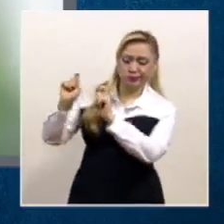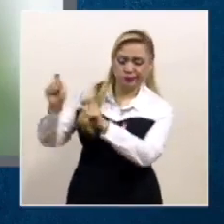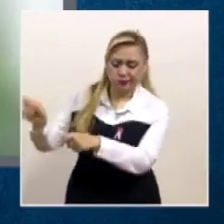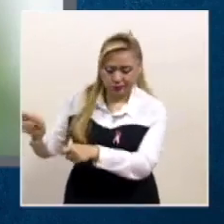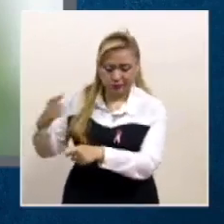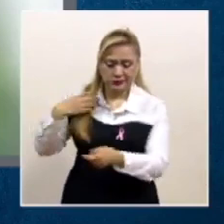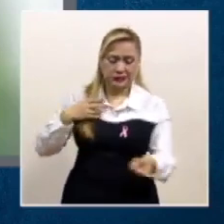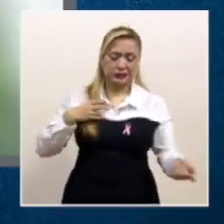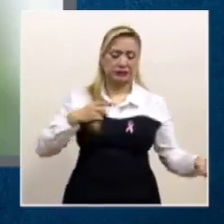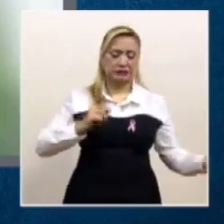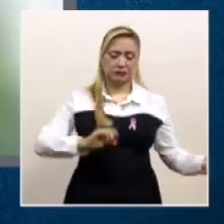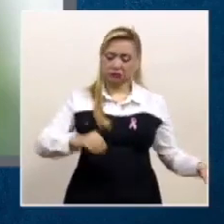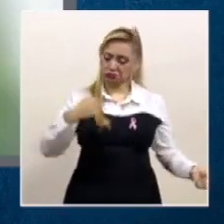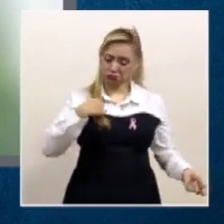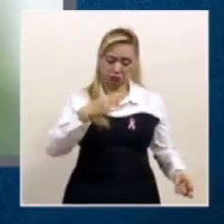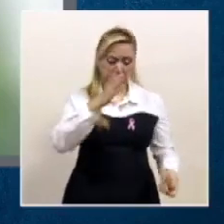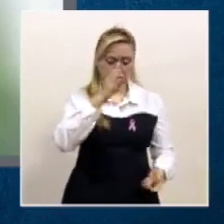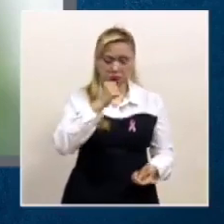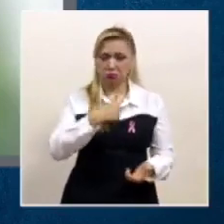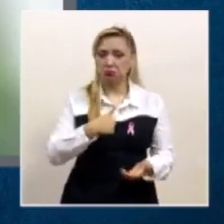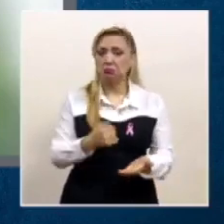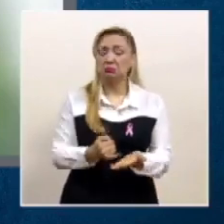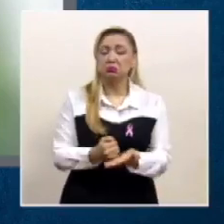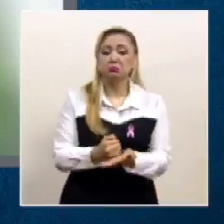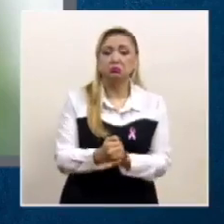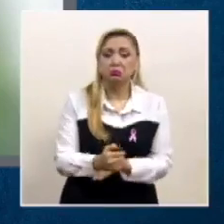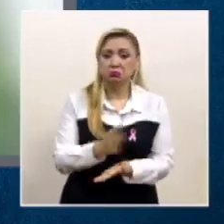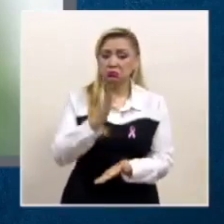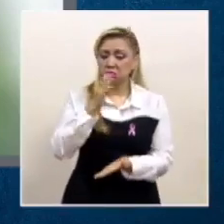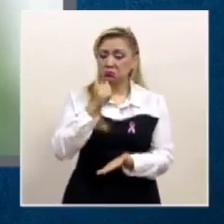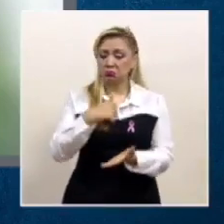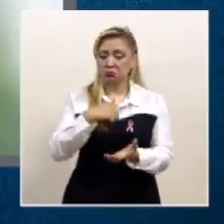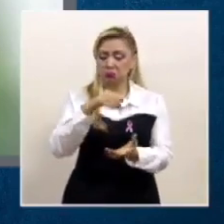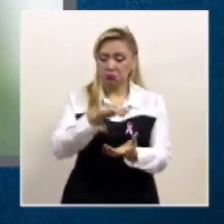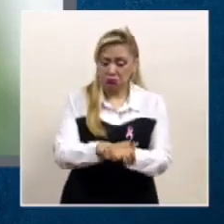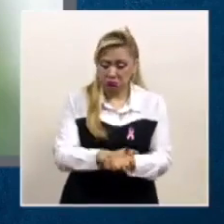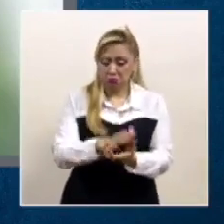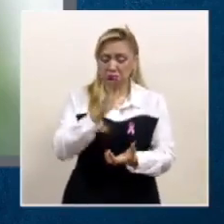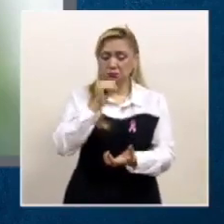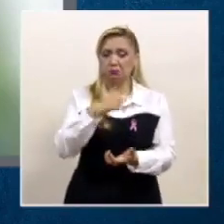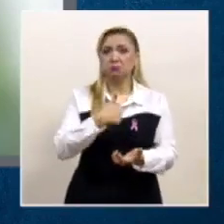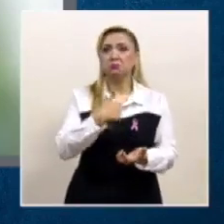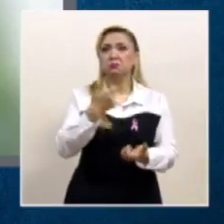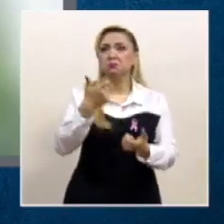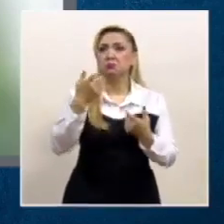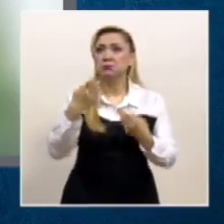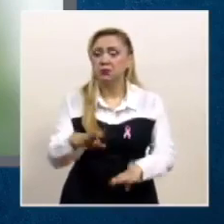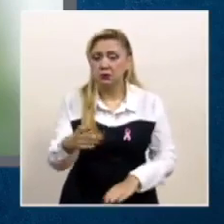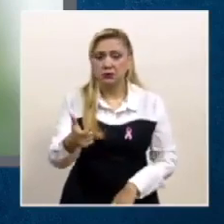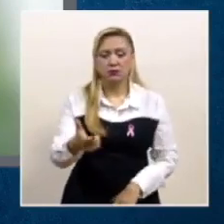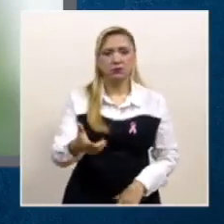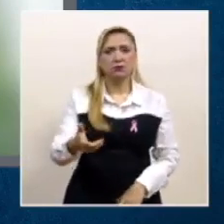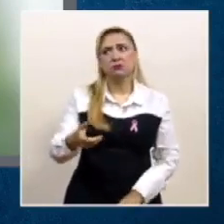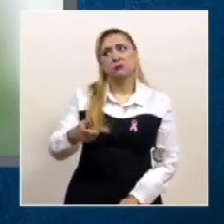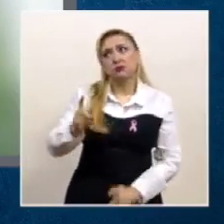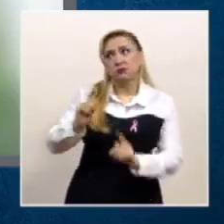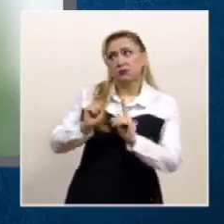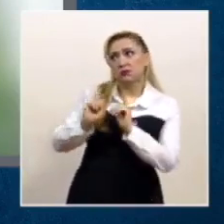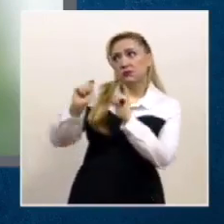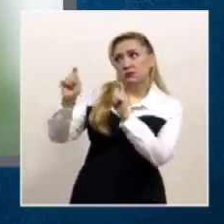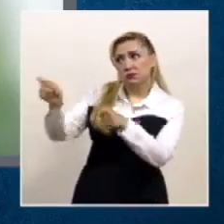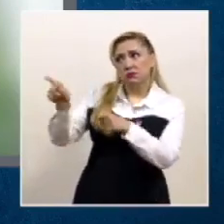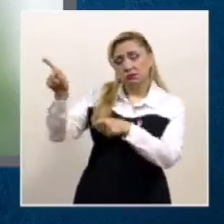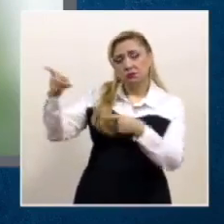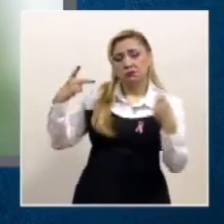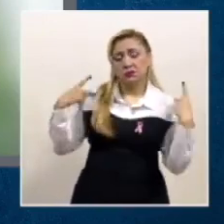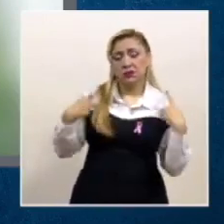tomar decisiones y antes al contrario, nos interponía una barrera que era alguien que tenía que tomar esas decisiones, como en su